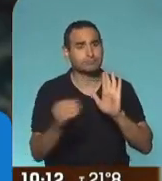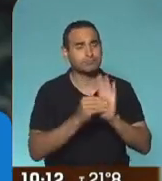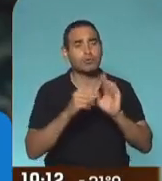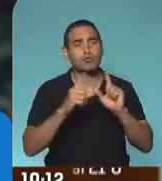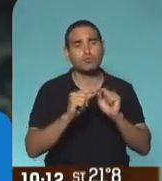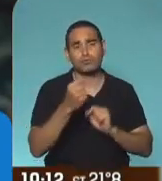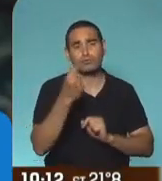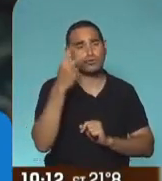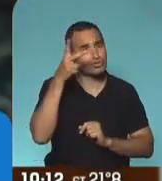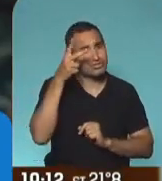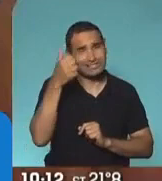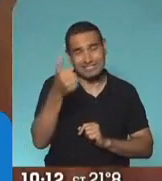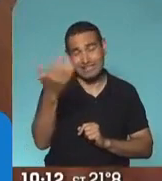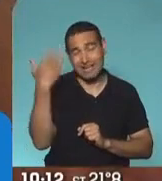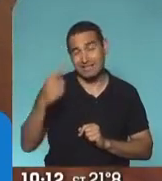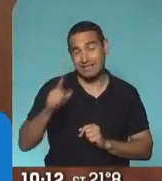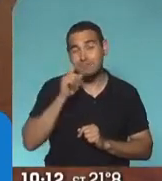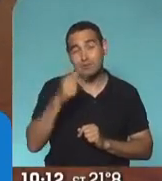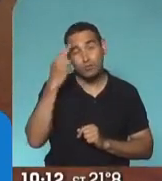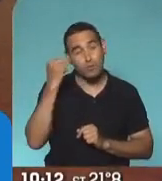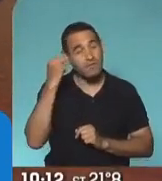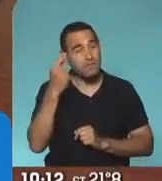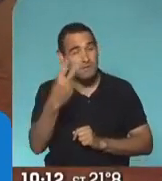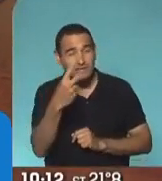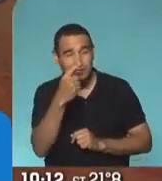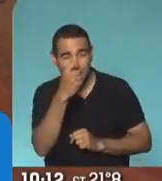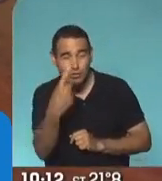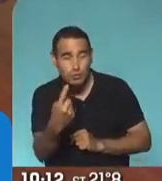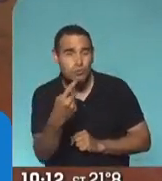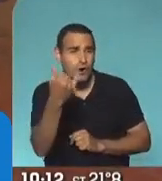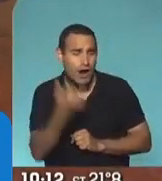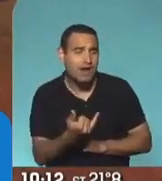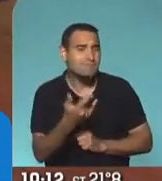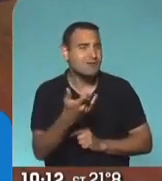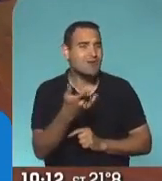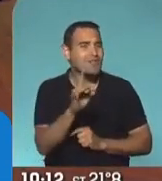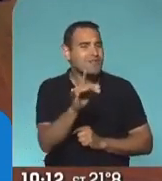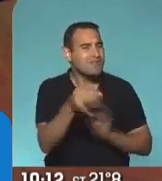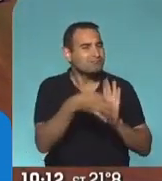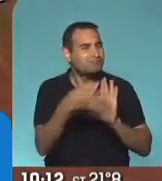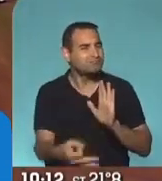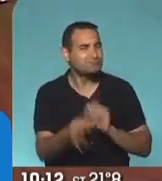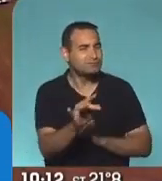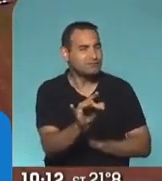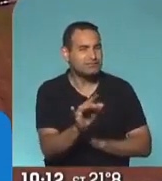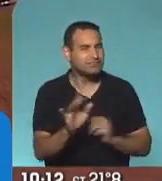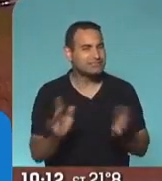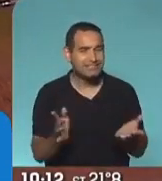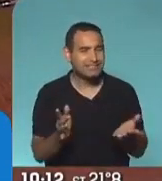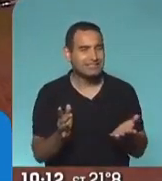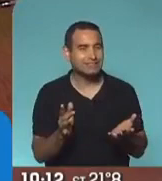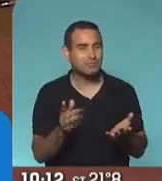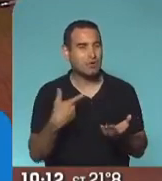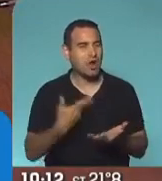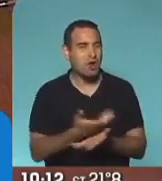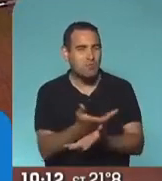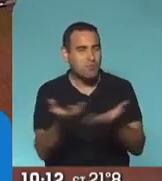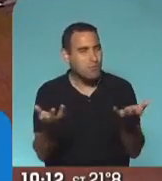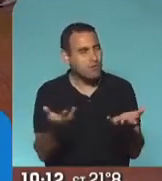86 desde el año 1921, pero ha sido muy difícil que realmente esto se pueda aplicar como parte de una política